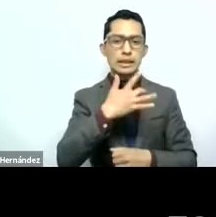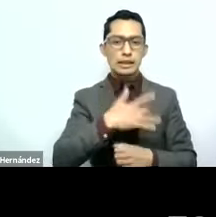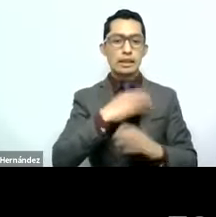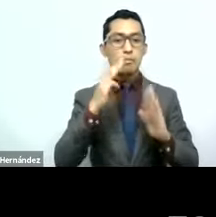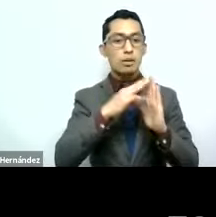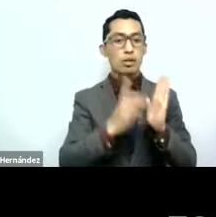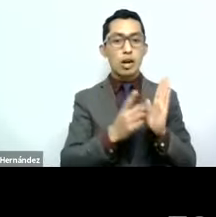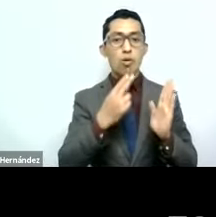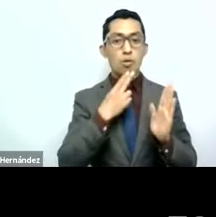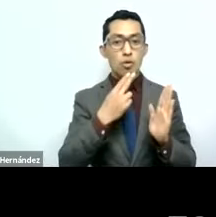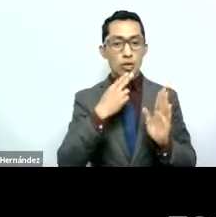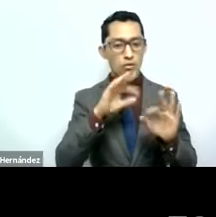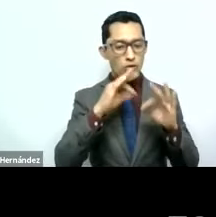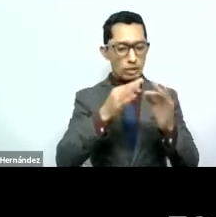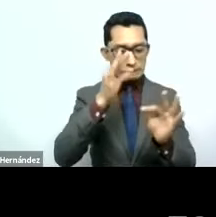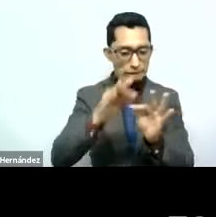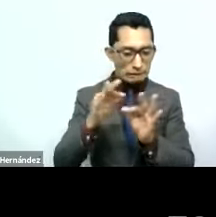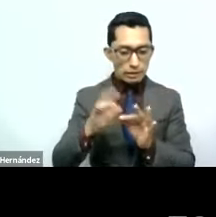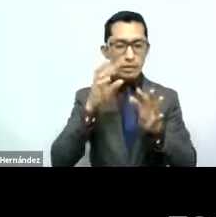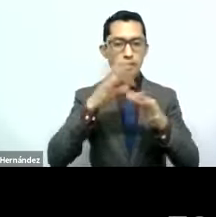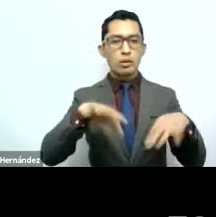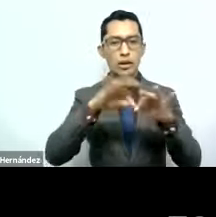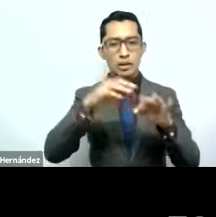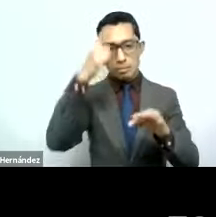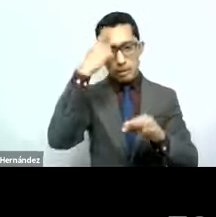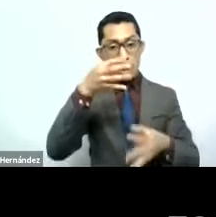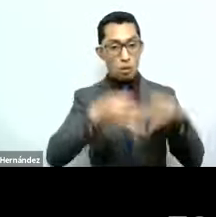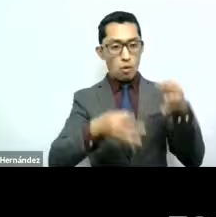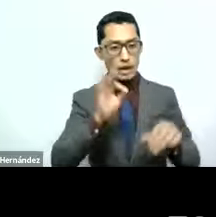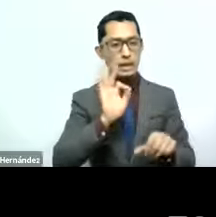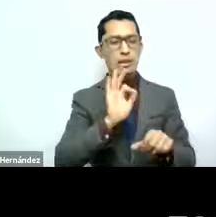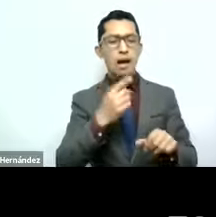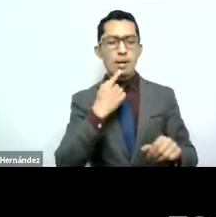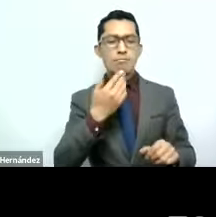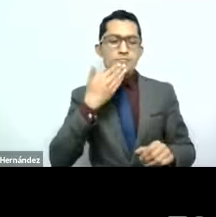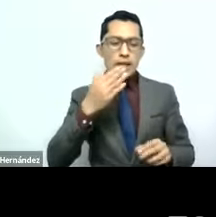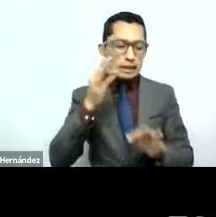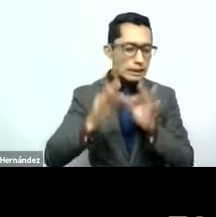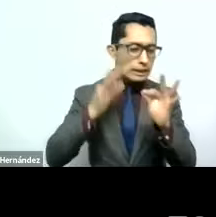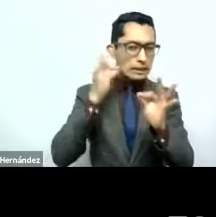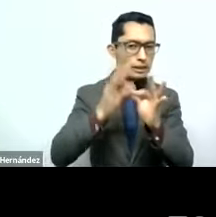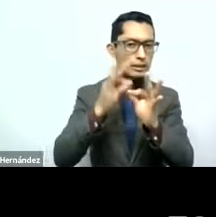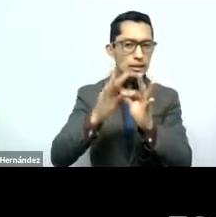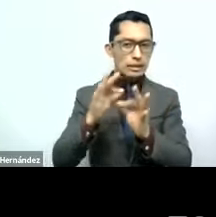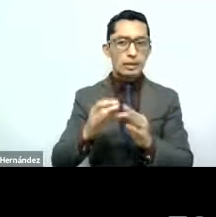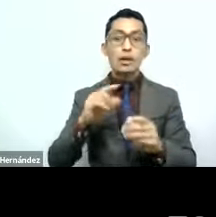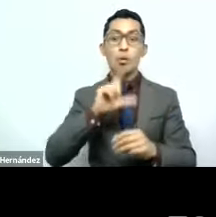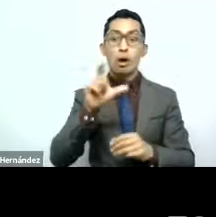metodologías es muy importante en términos de seguridad jurídica y también de legitimidad de